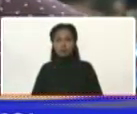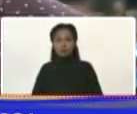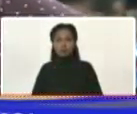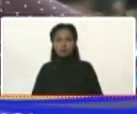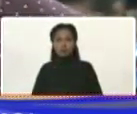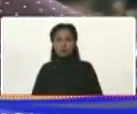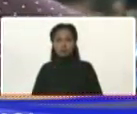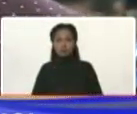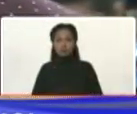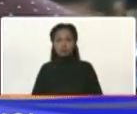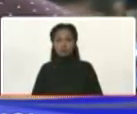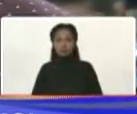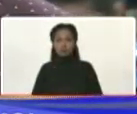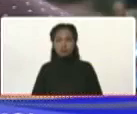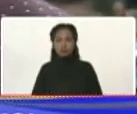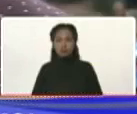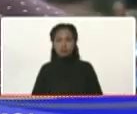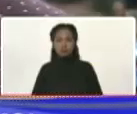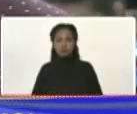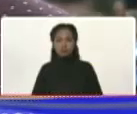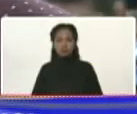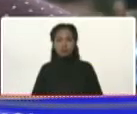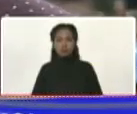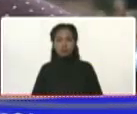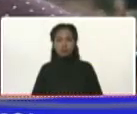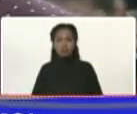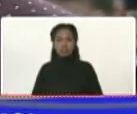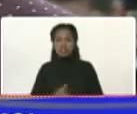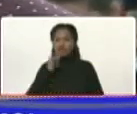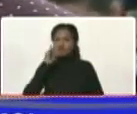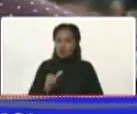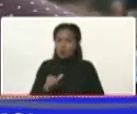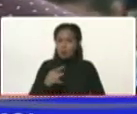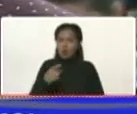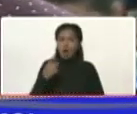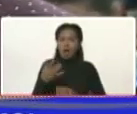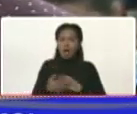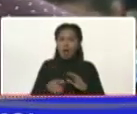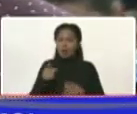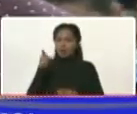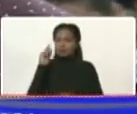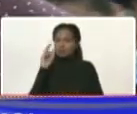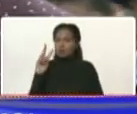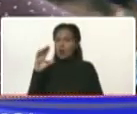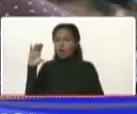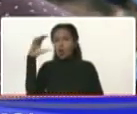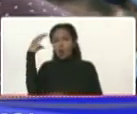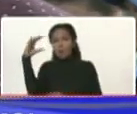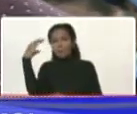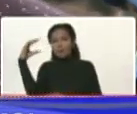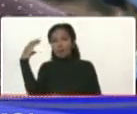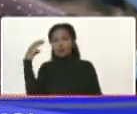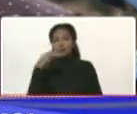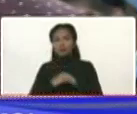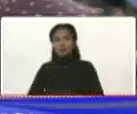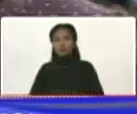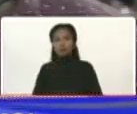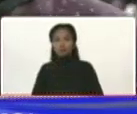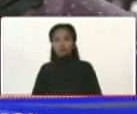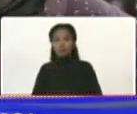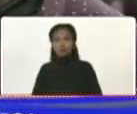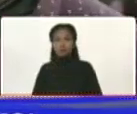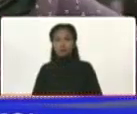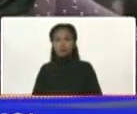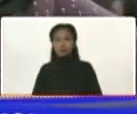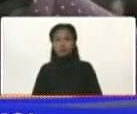passé en Colombie. Denunciamos lo que sucedió en Colombia. En Bolivia,